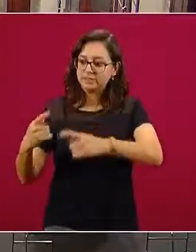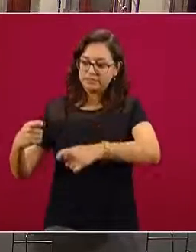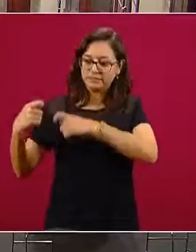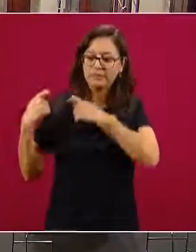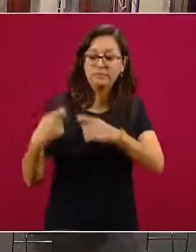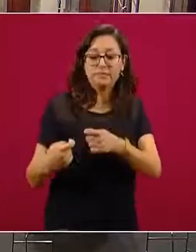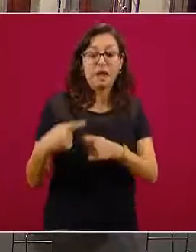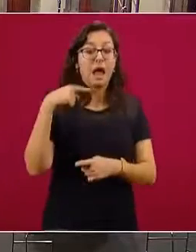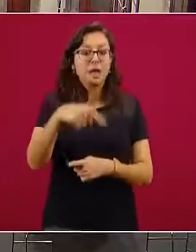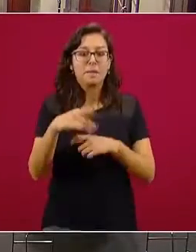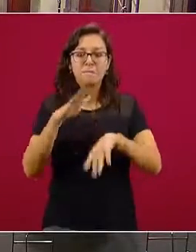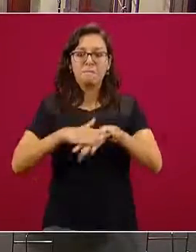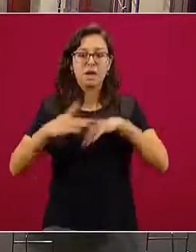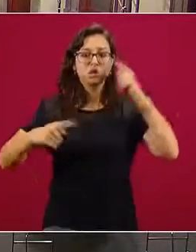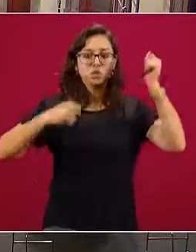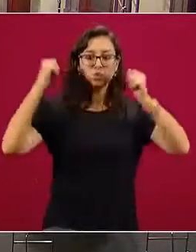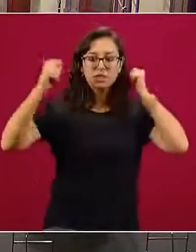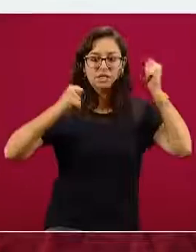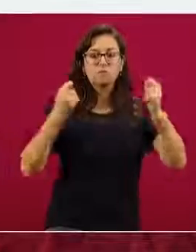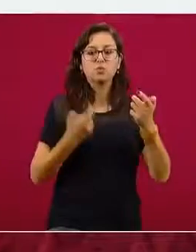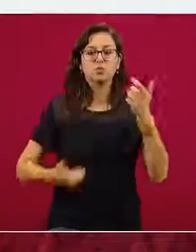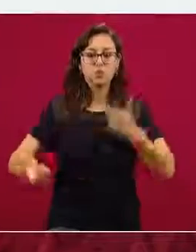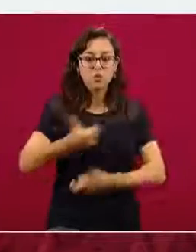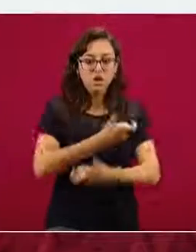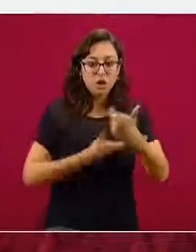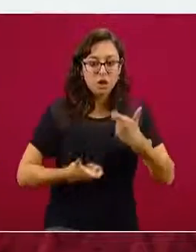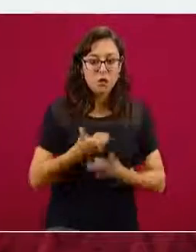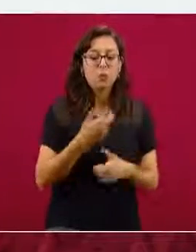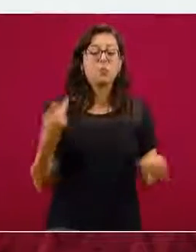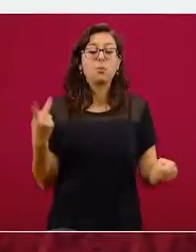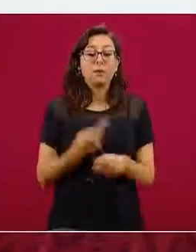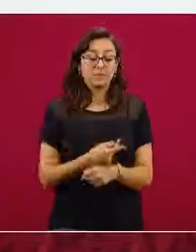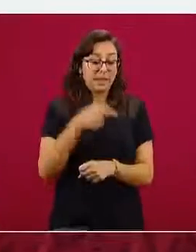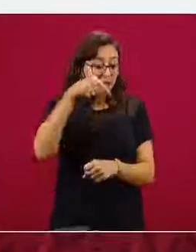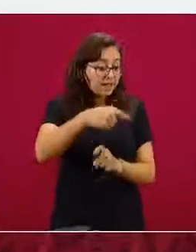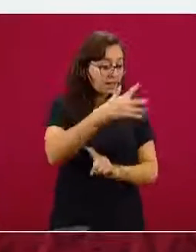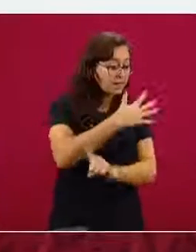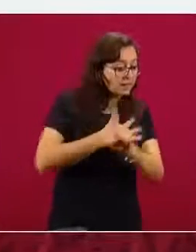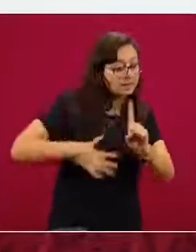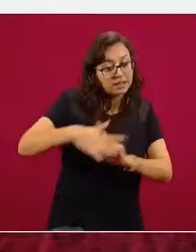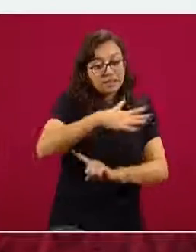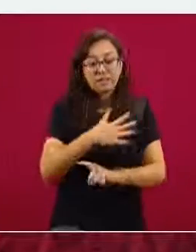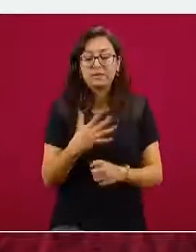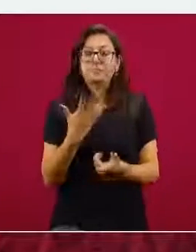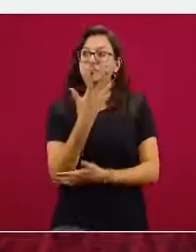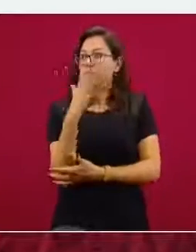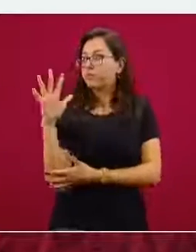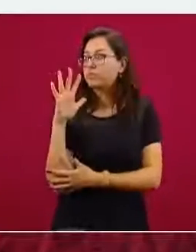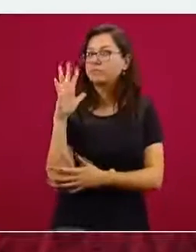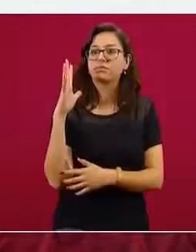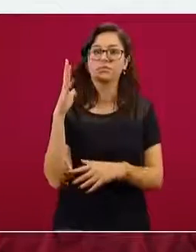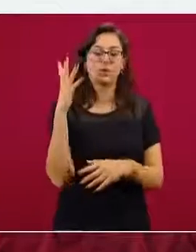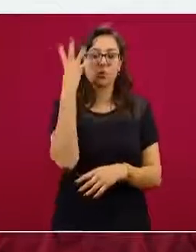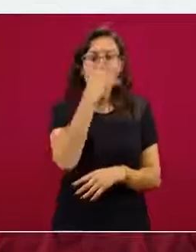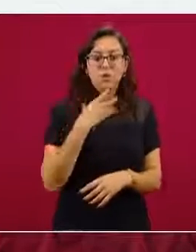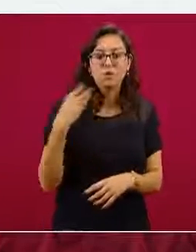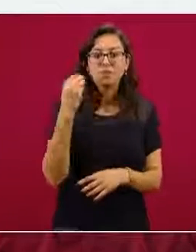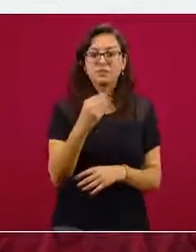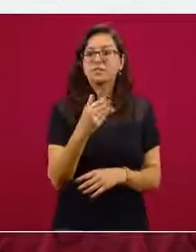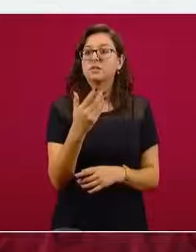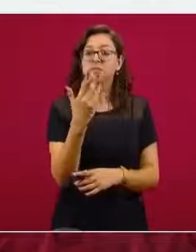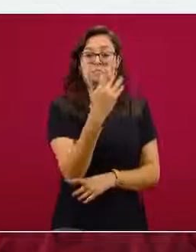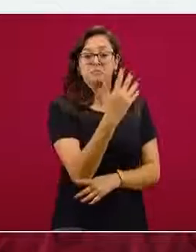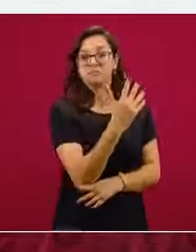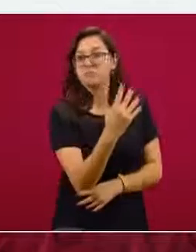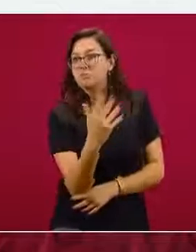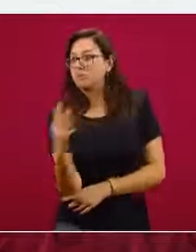y turística. Y evidentemente en los alrededores de esta ciudad, que es una ciudad muy verde, tiene una cañada muy grande, muy